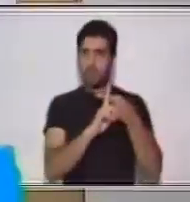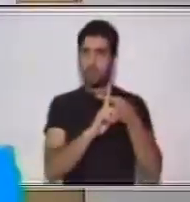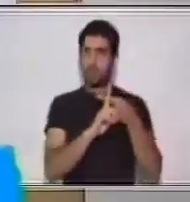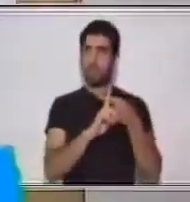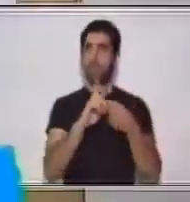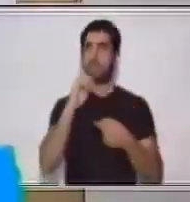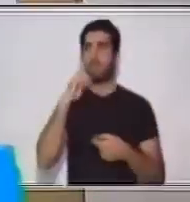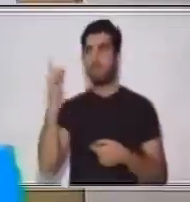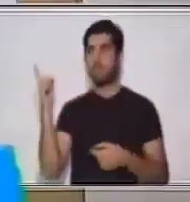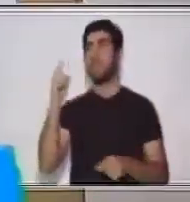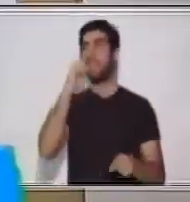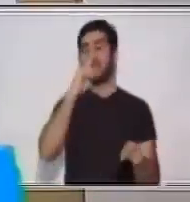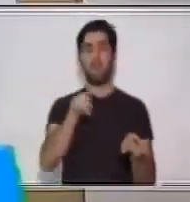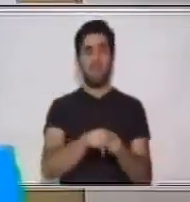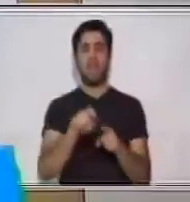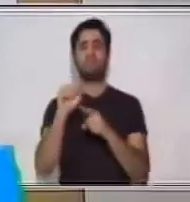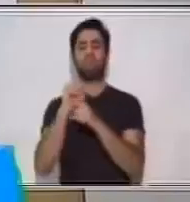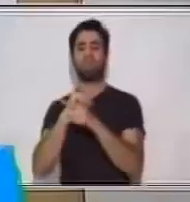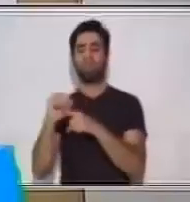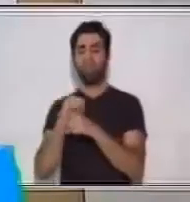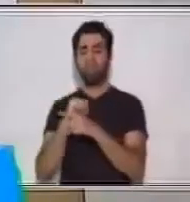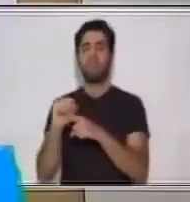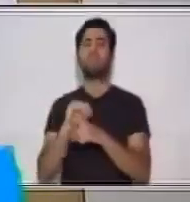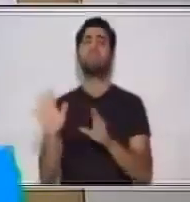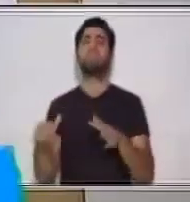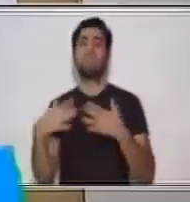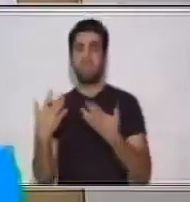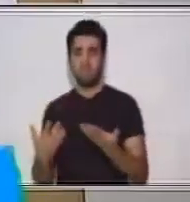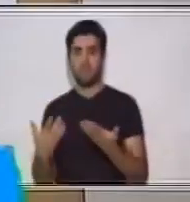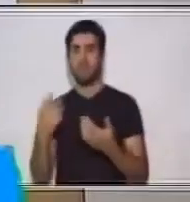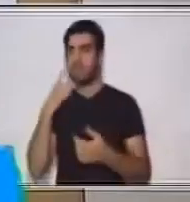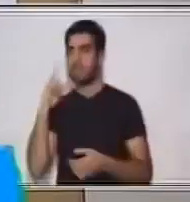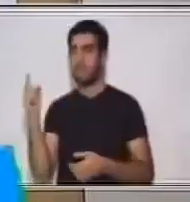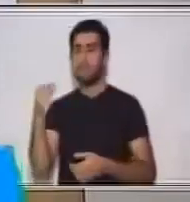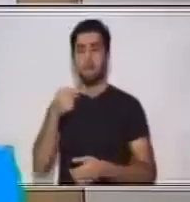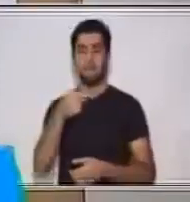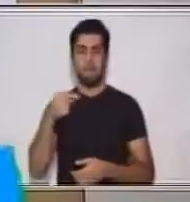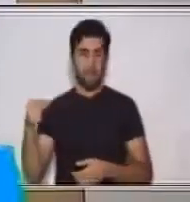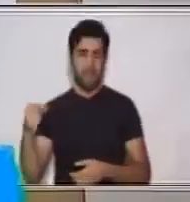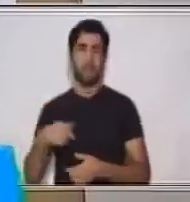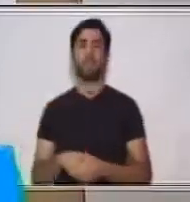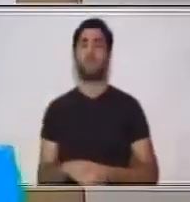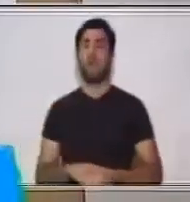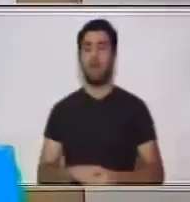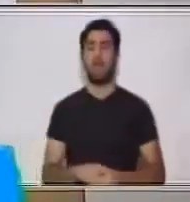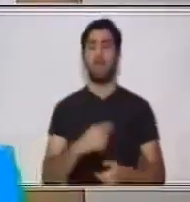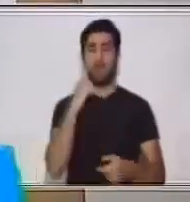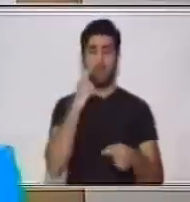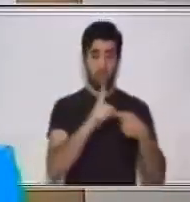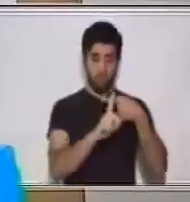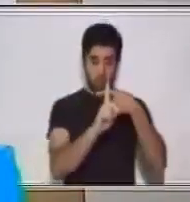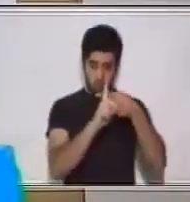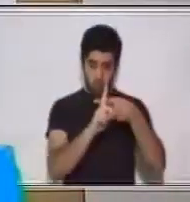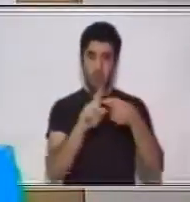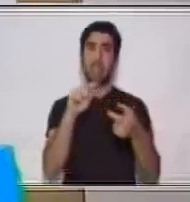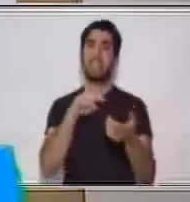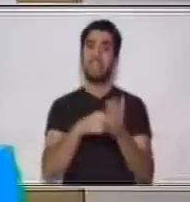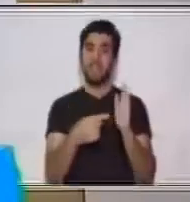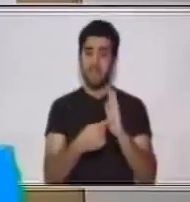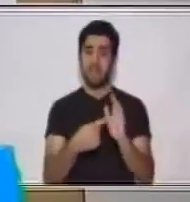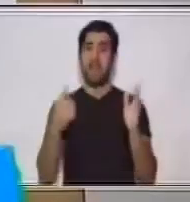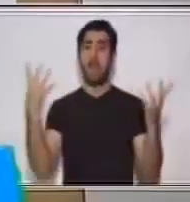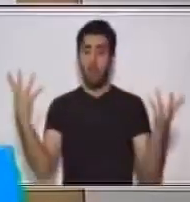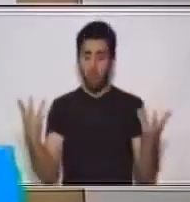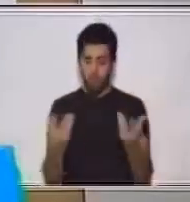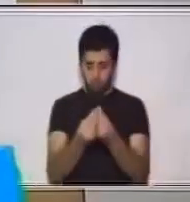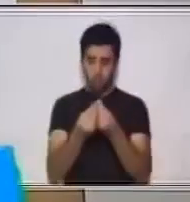la suma y la resta. Sumas es unir, ¿verdad? Y restas